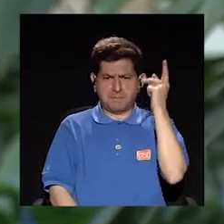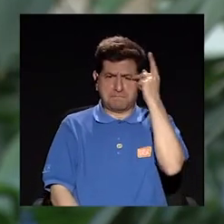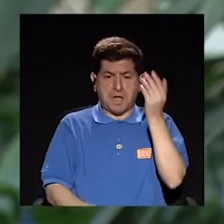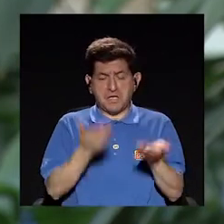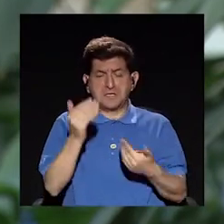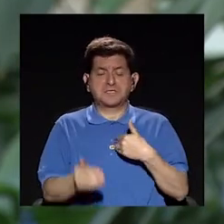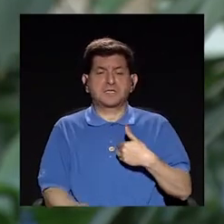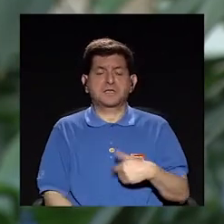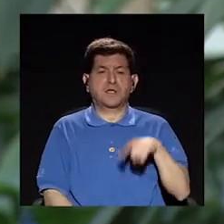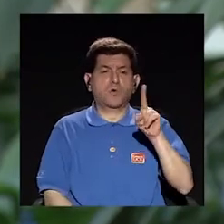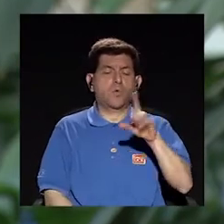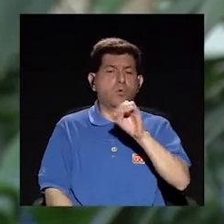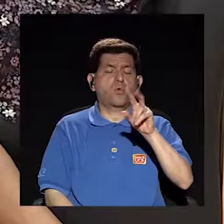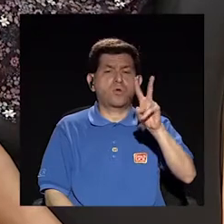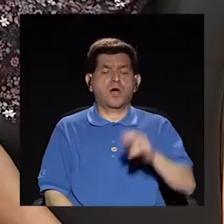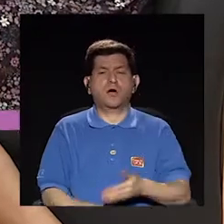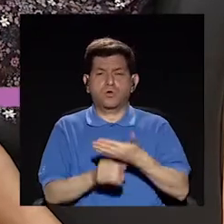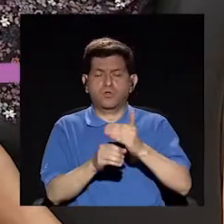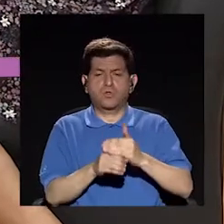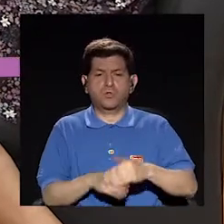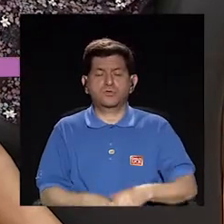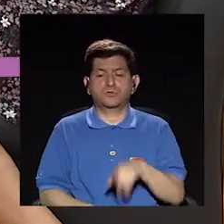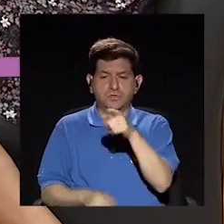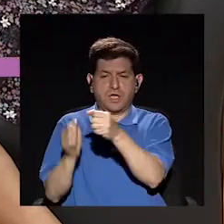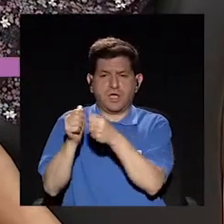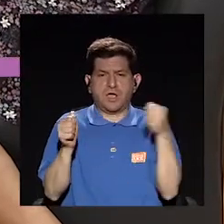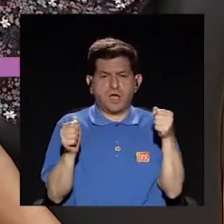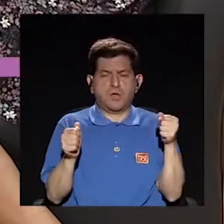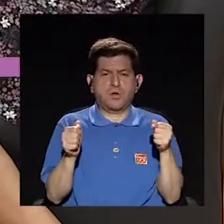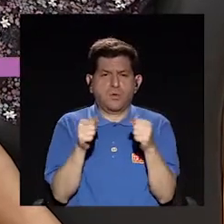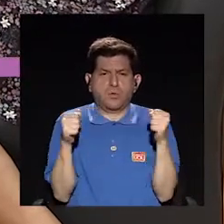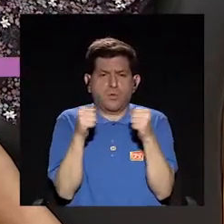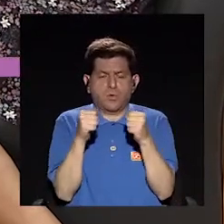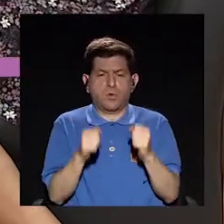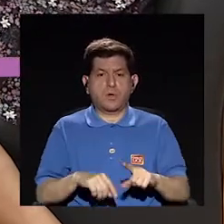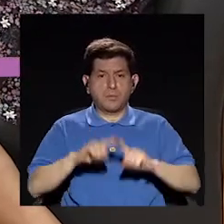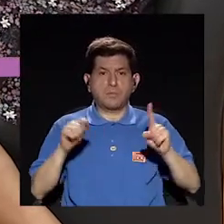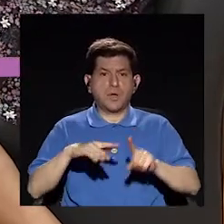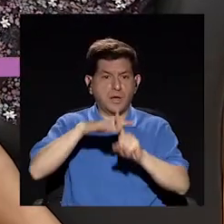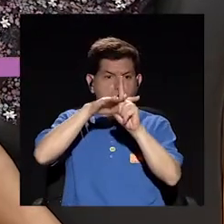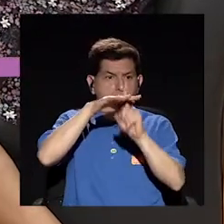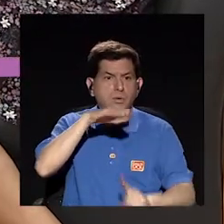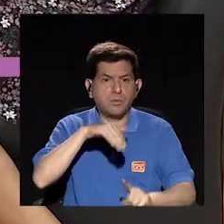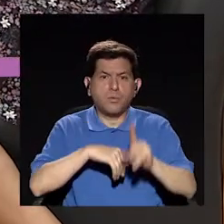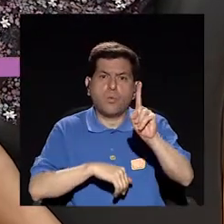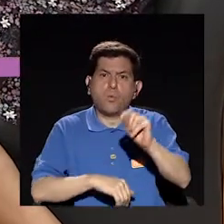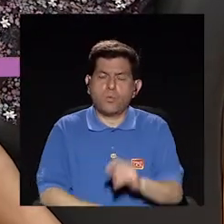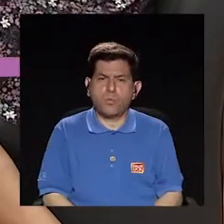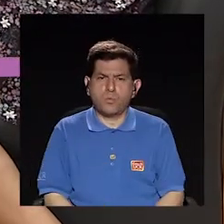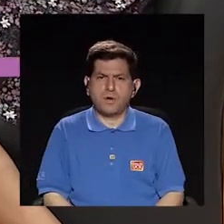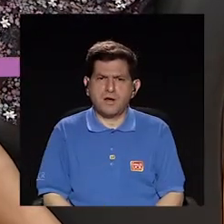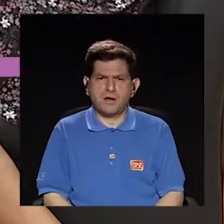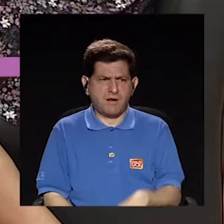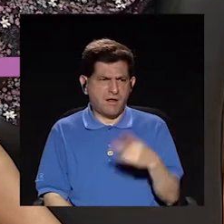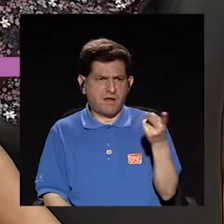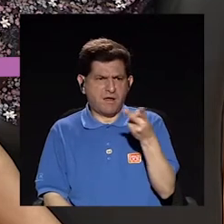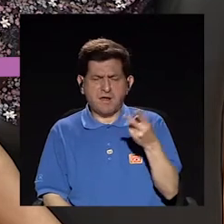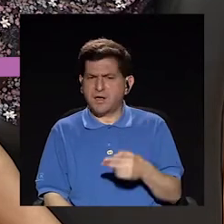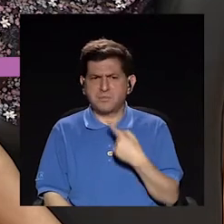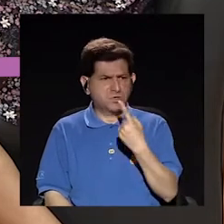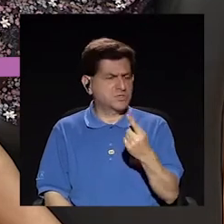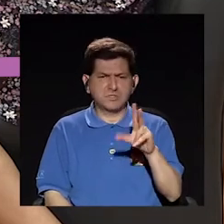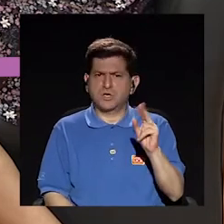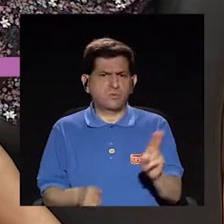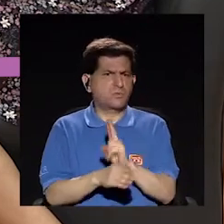tienen una o dos cervezas en el refri, ¿verdad? Y de repente se desapareció una y ninguno de los dos están claros que la